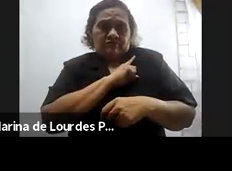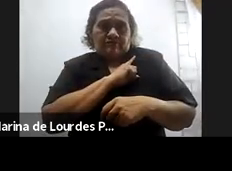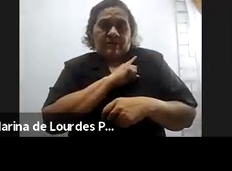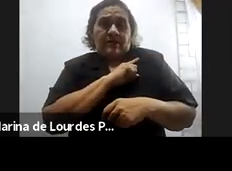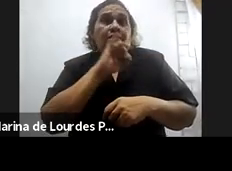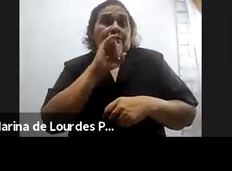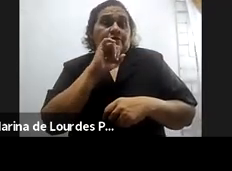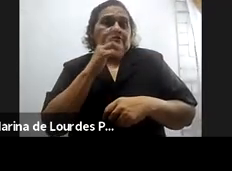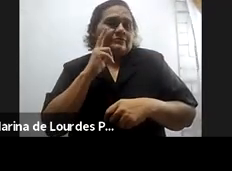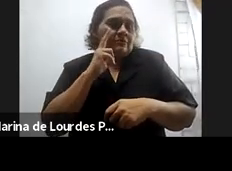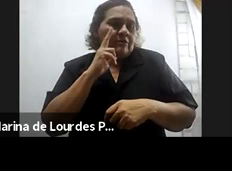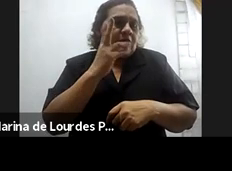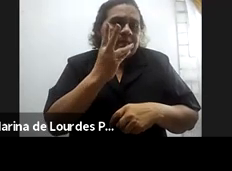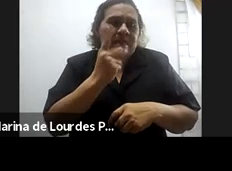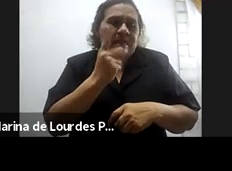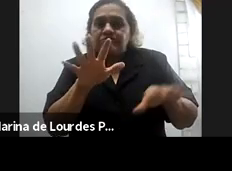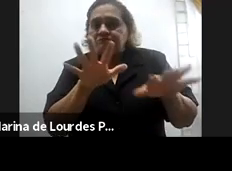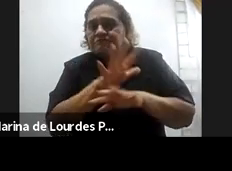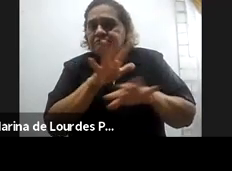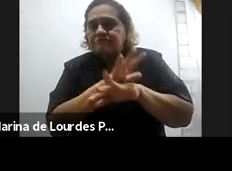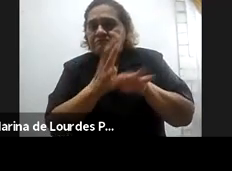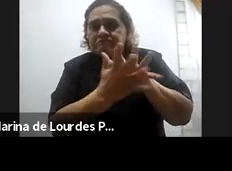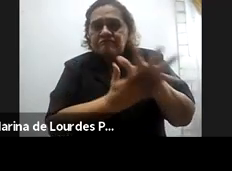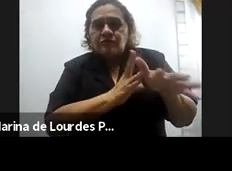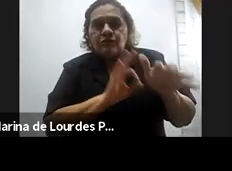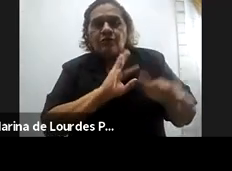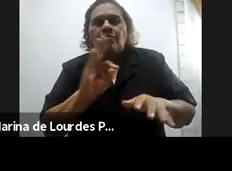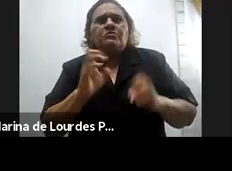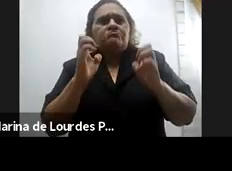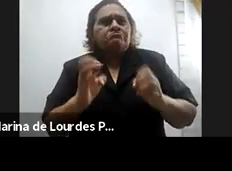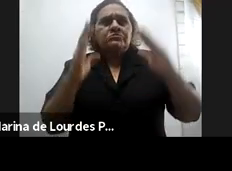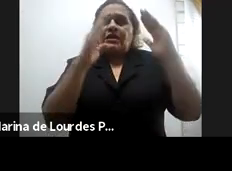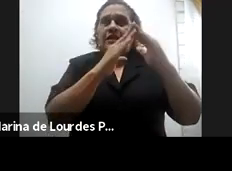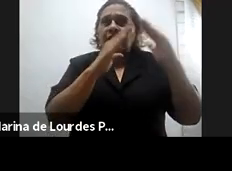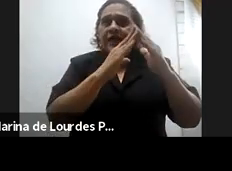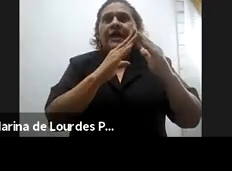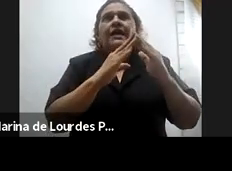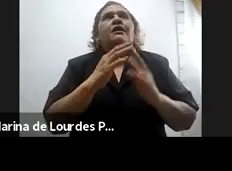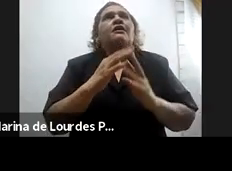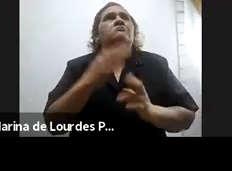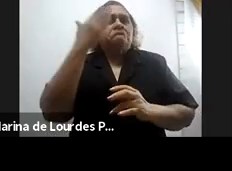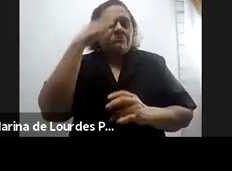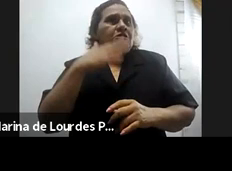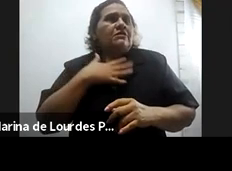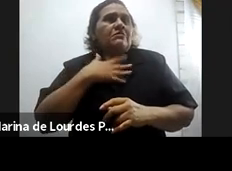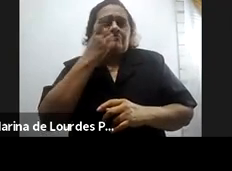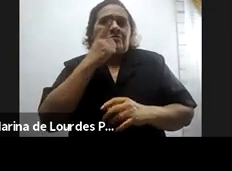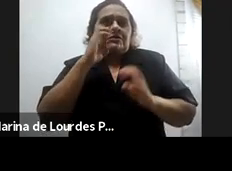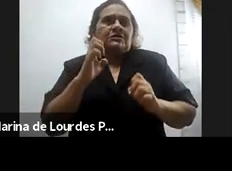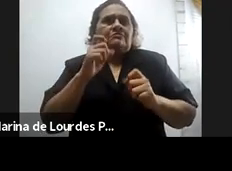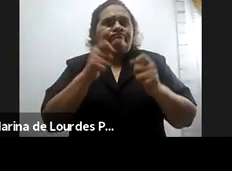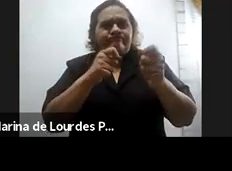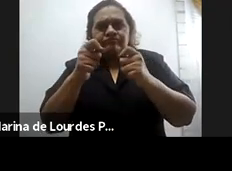si detectamos algún cambio, ¿no? Yo puedo estar en casa si de alguna manera sé que mi diabetes está controlada, tomo